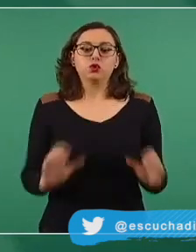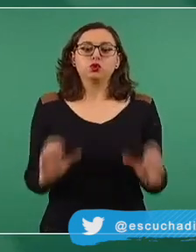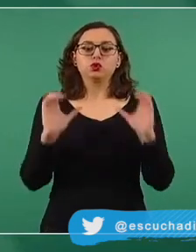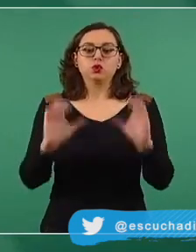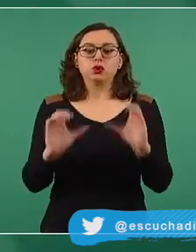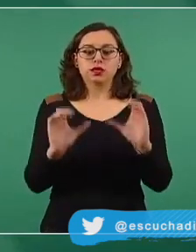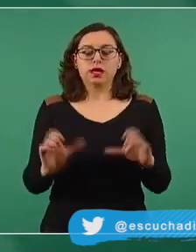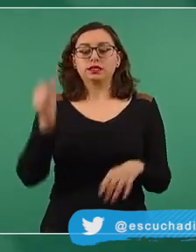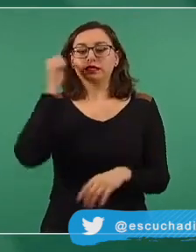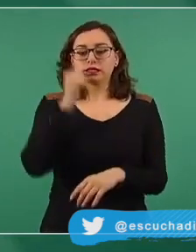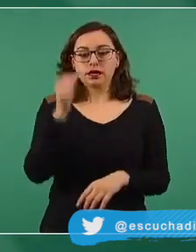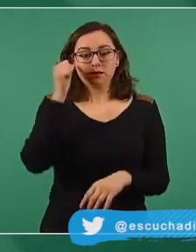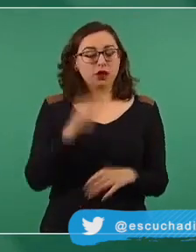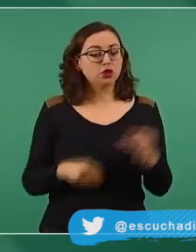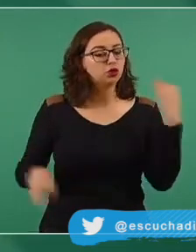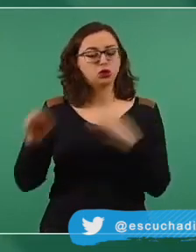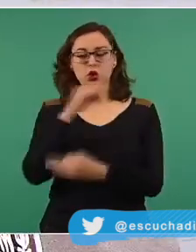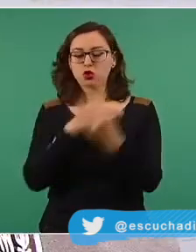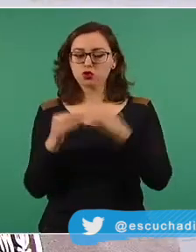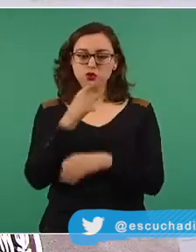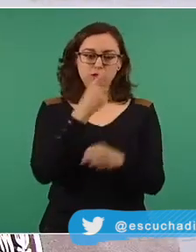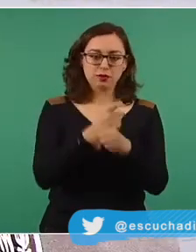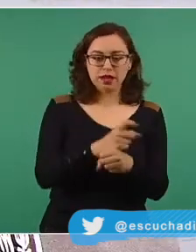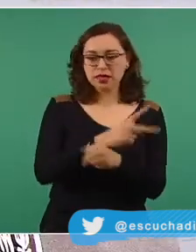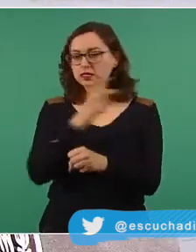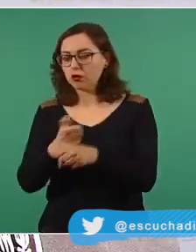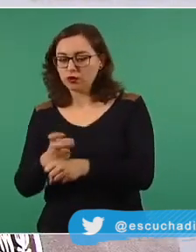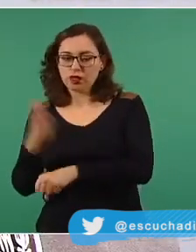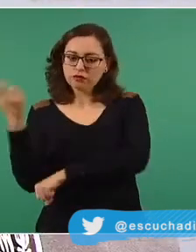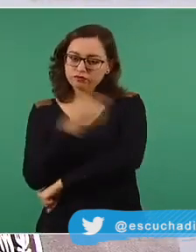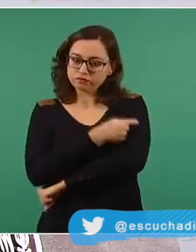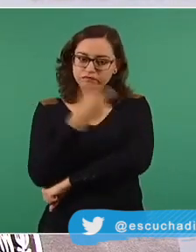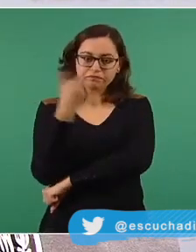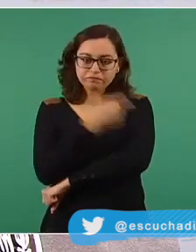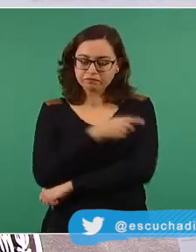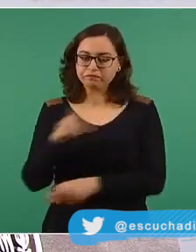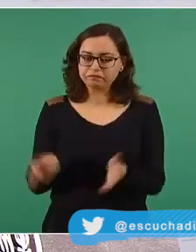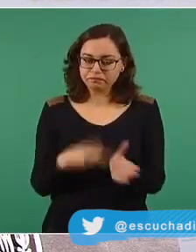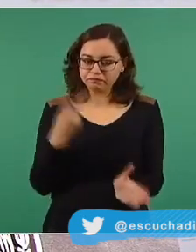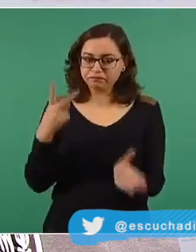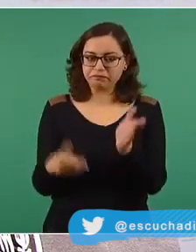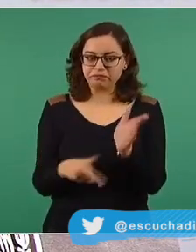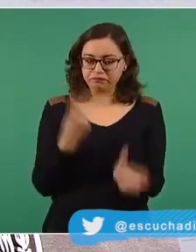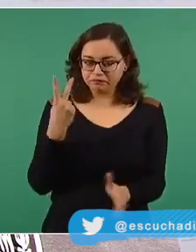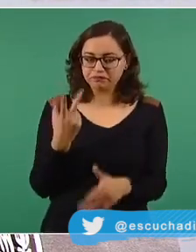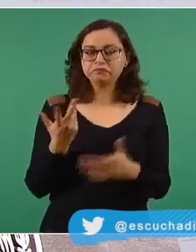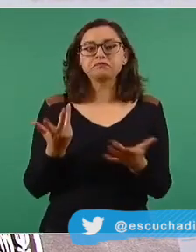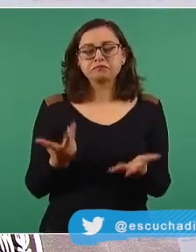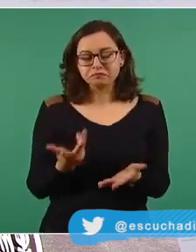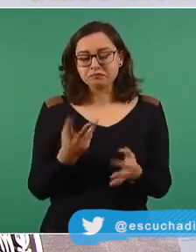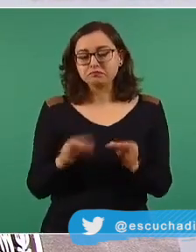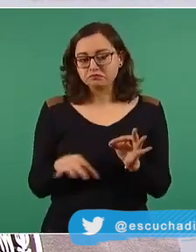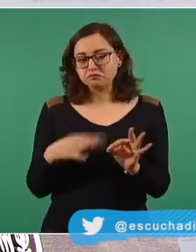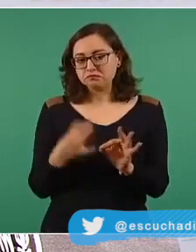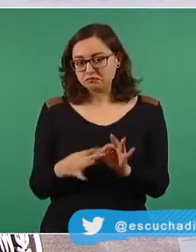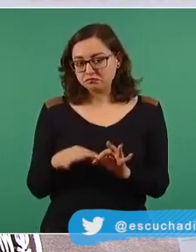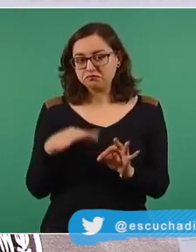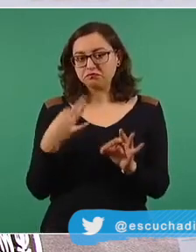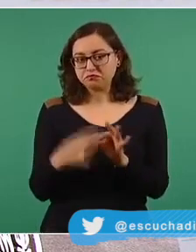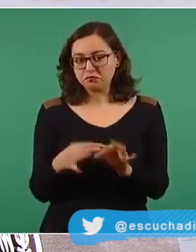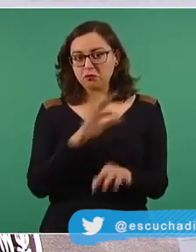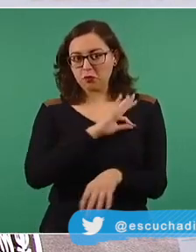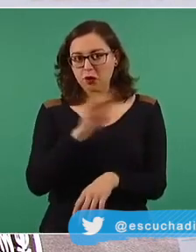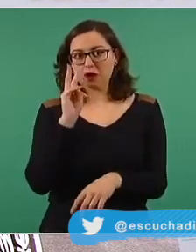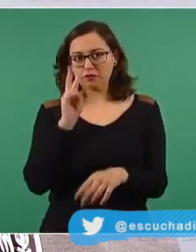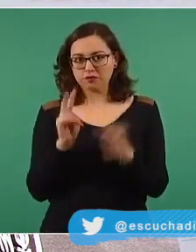presentan avances en inmunización que van del 80 al 92%. Le siguen Nayarit, Colima, Hidalgo, Baja